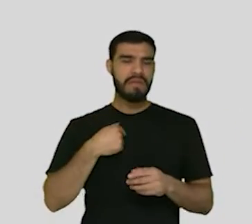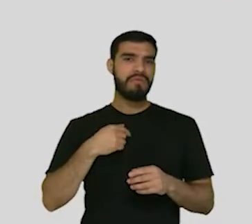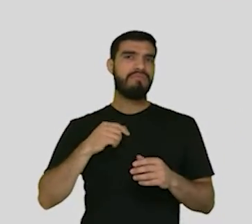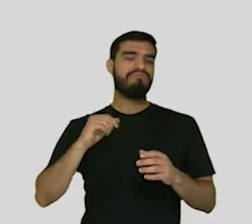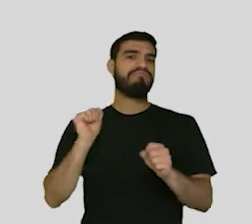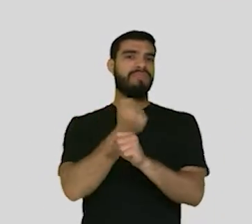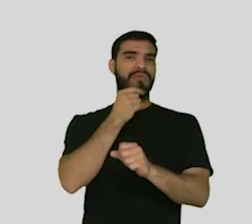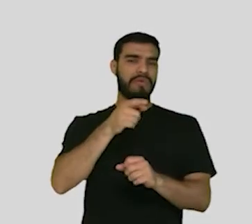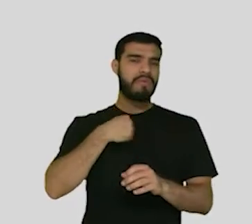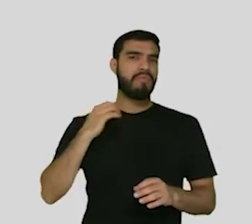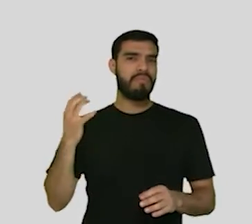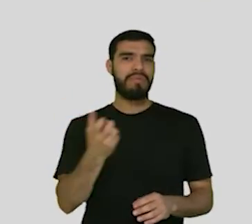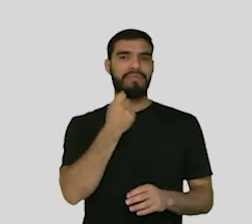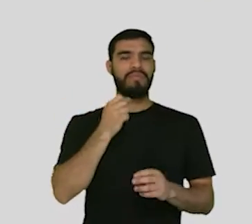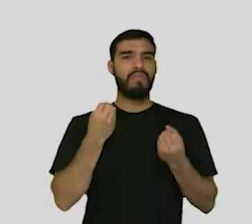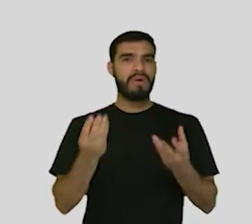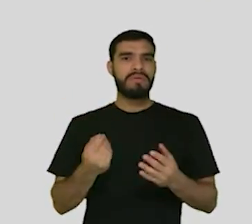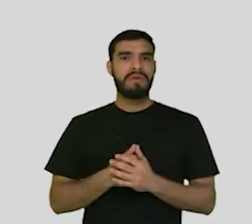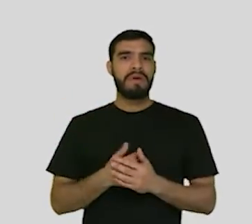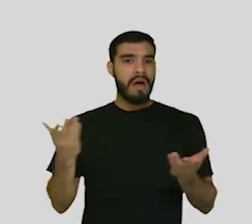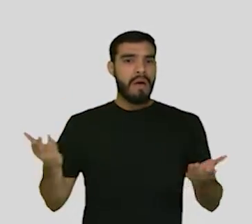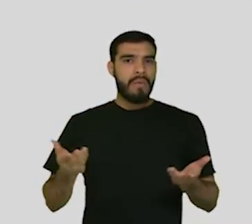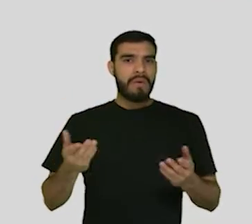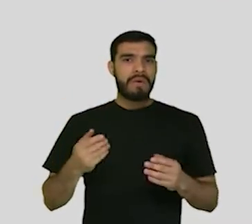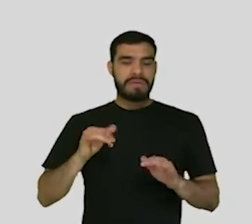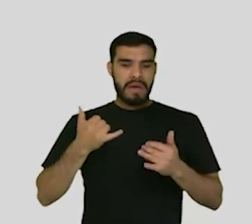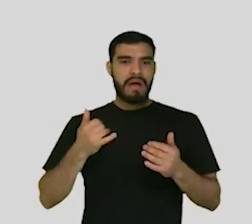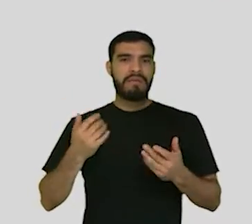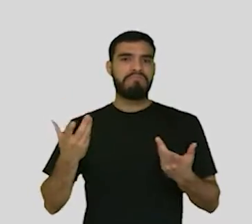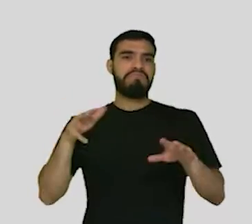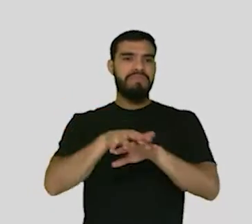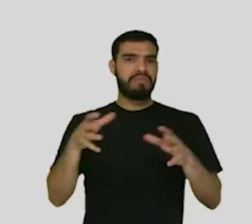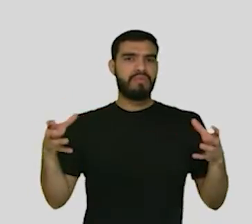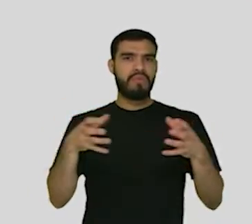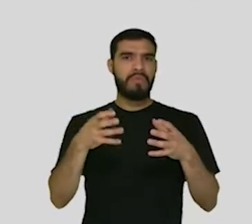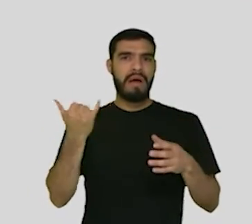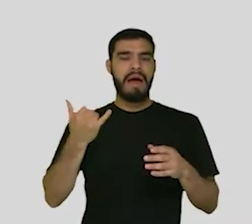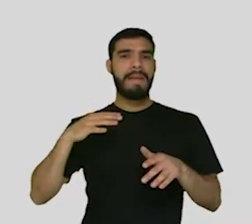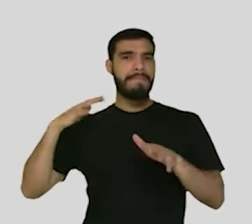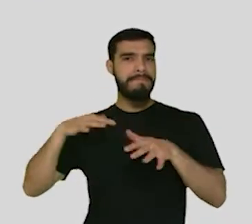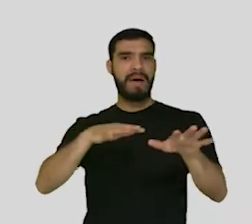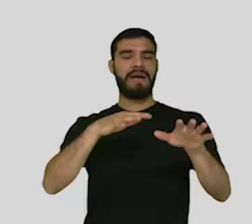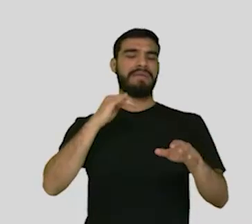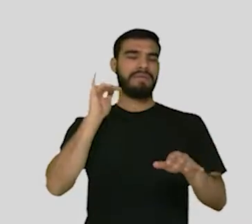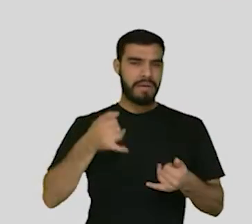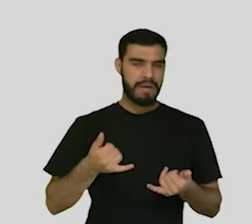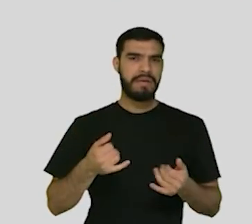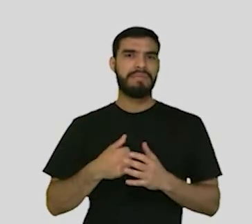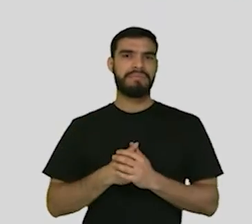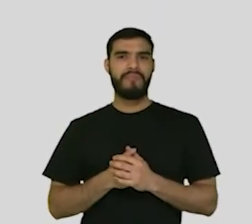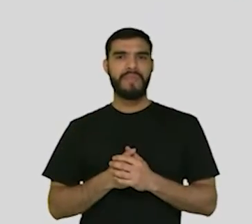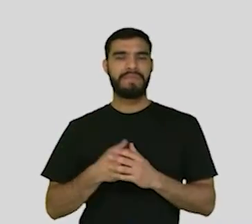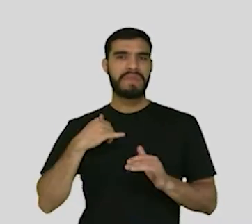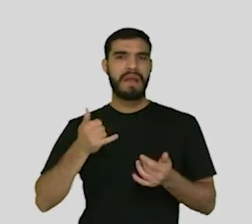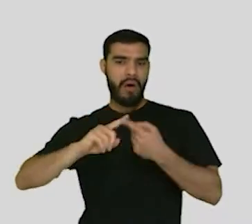Opea, ereco, ango, y pete en coalición, oña, puro, acue. Una coalición que nació muchos años antes, ¿verdad? Y por eso hay una marcha en el 30, por eso nos ponemos de acuerdo en